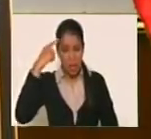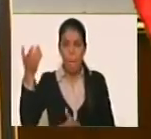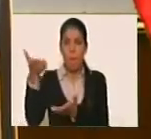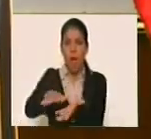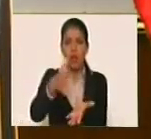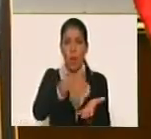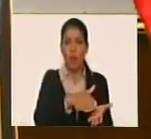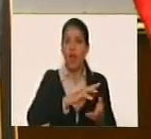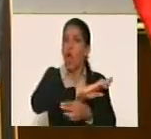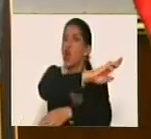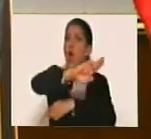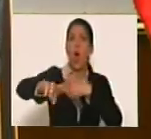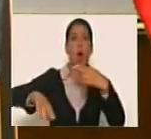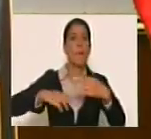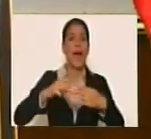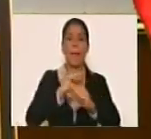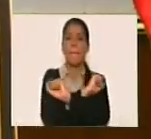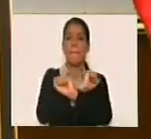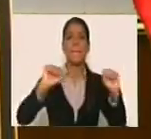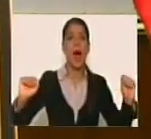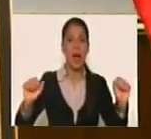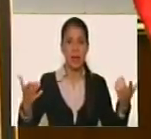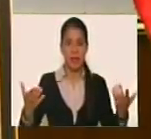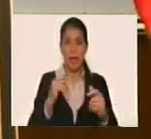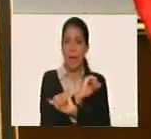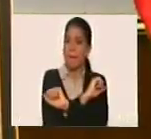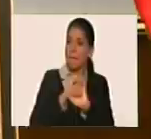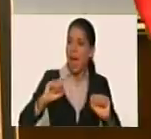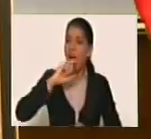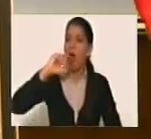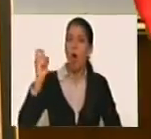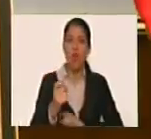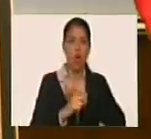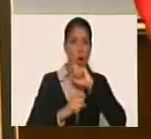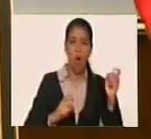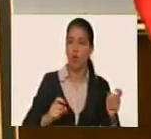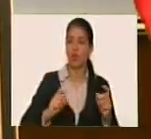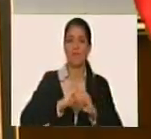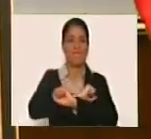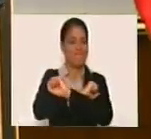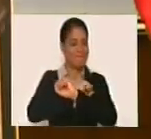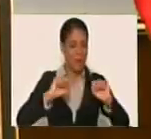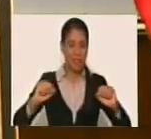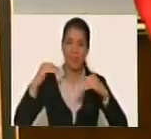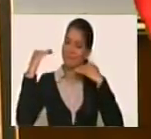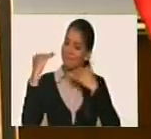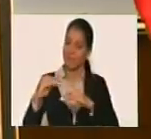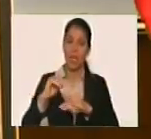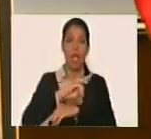basta de violencia, basta de odio, basta de destrucción.